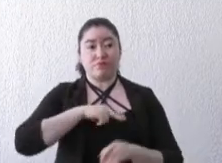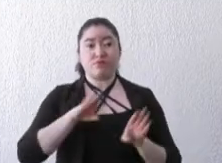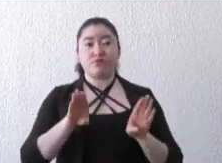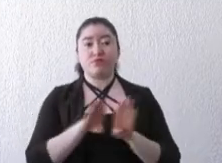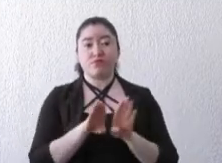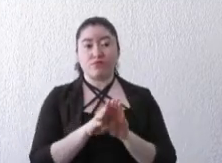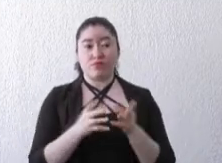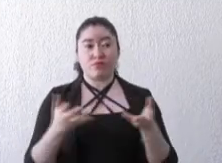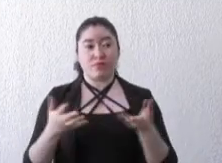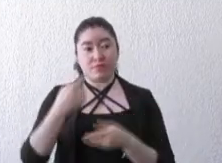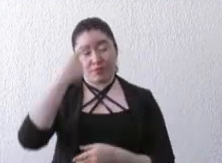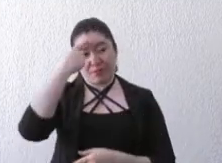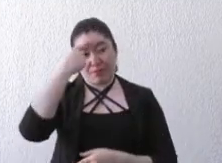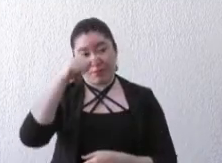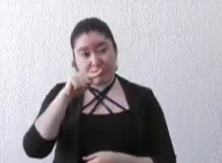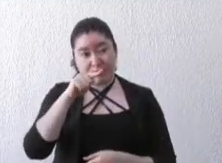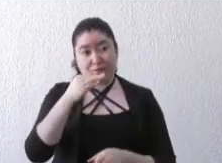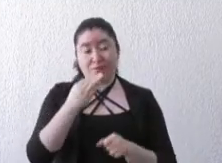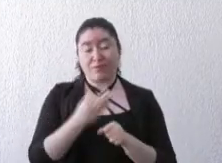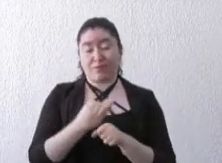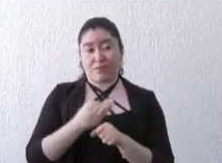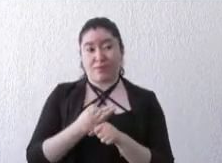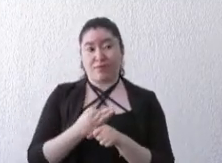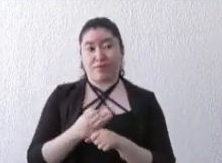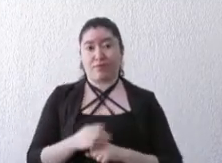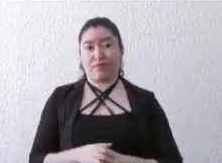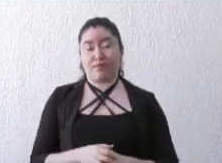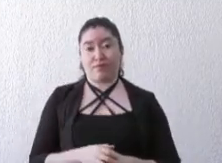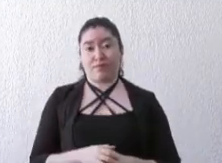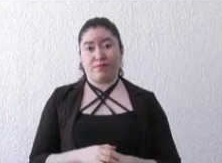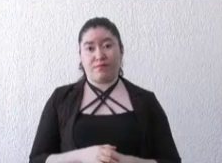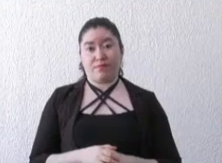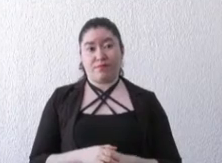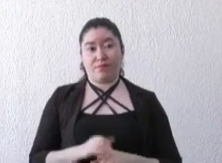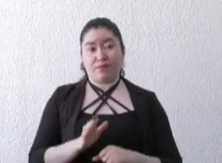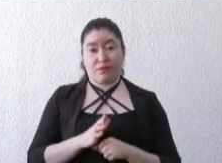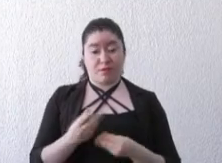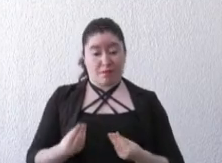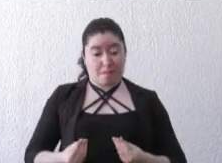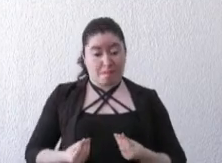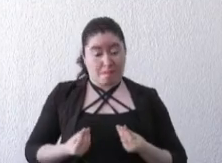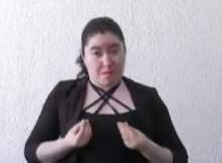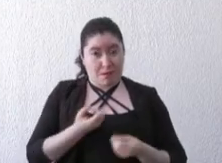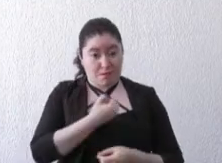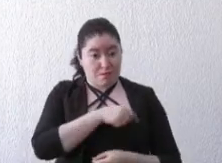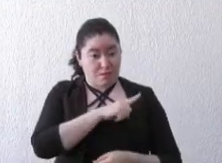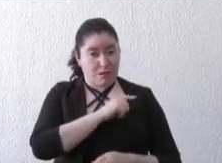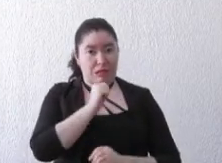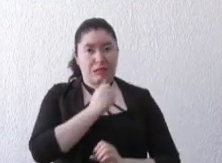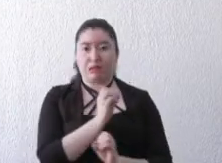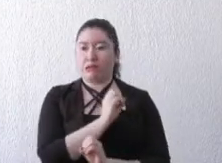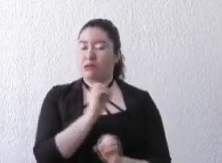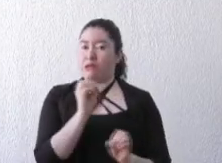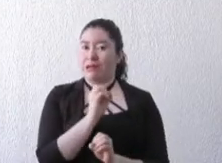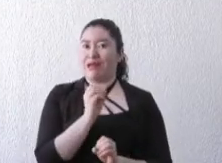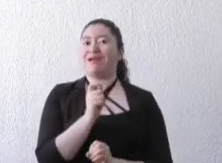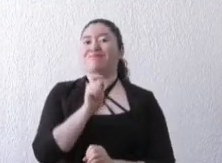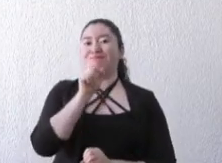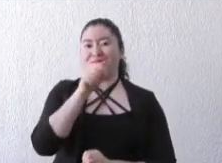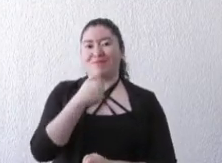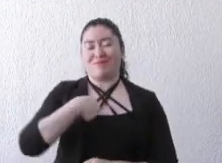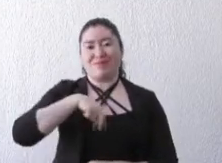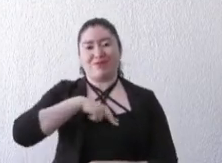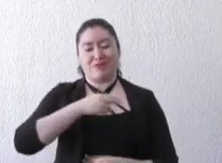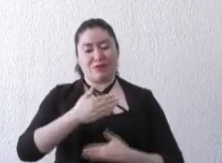esta falta de una vida saludable, y que tenemos que ir avanzando hacia una población mucho